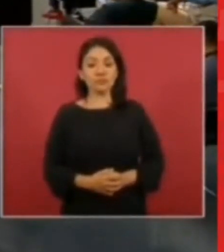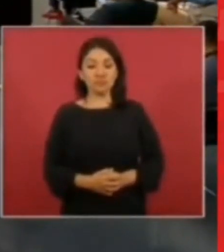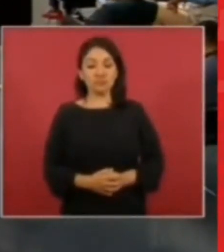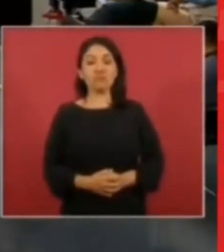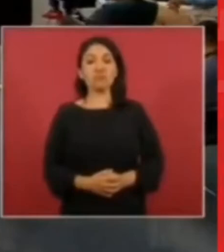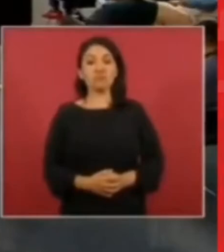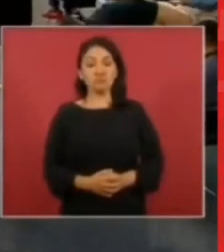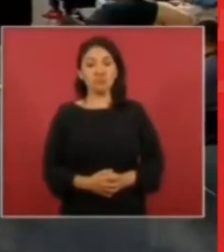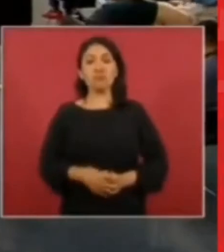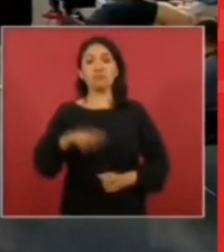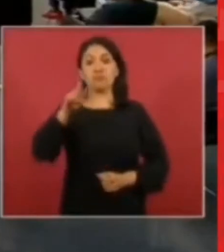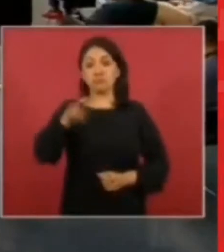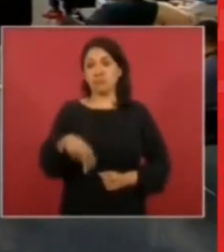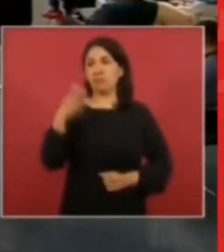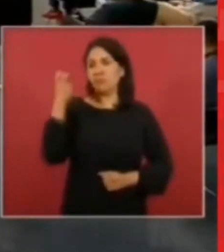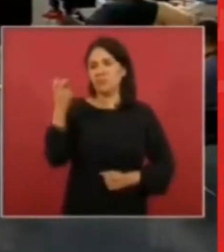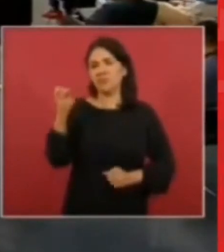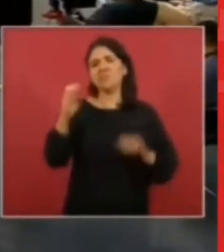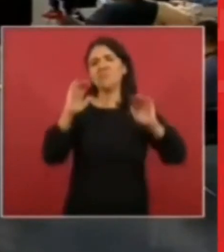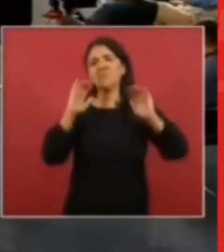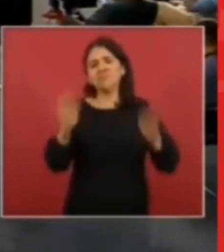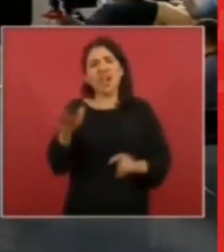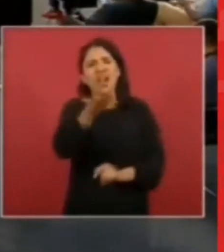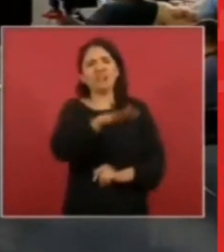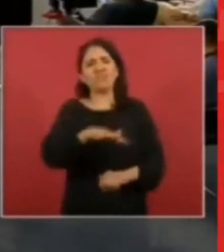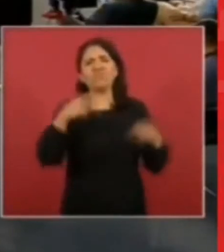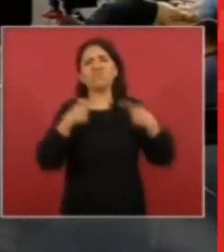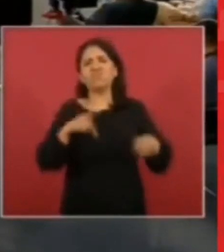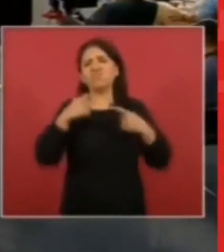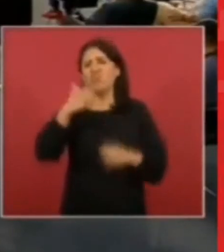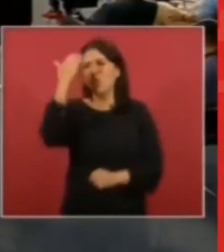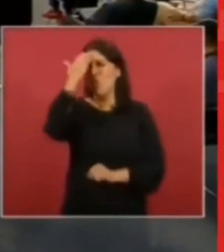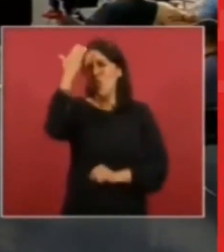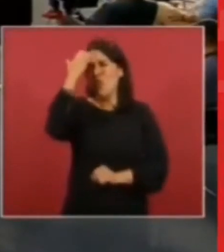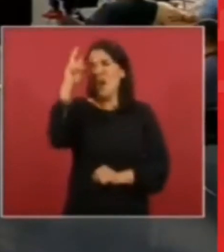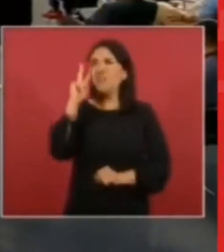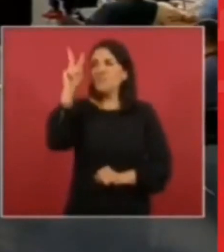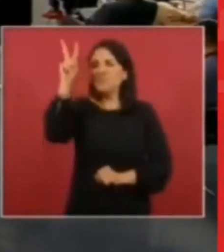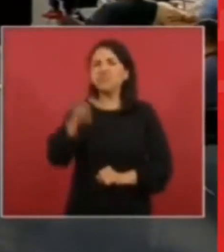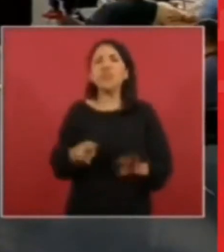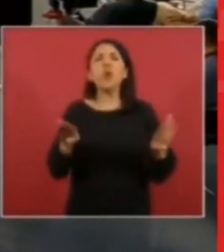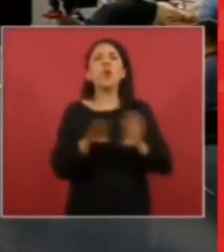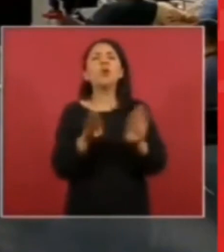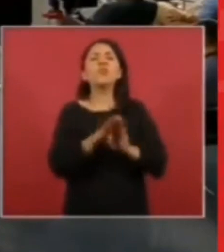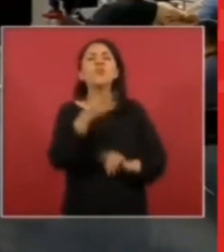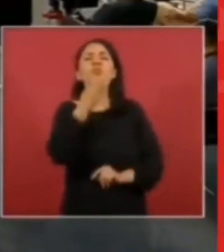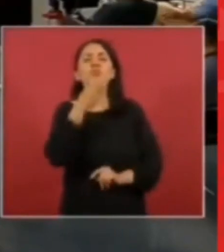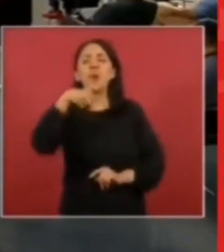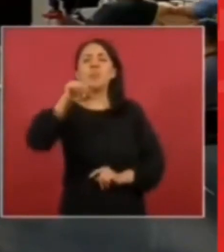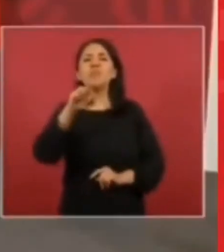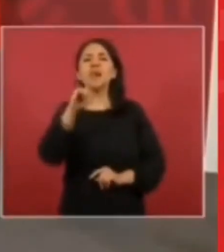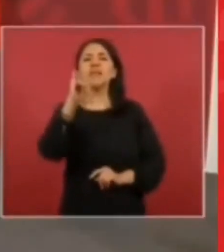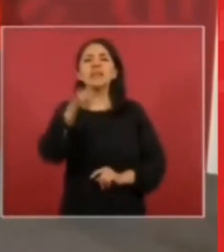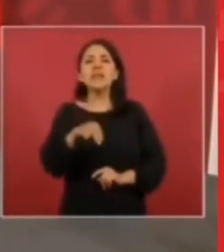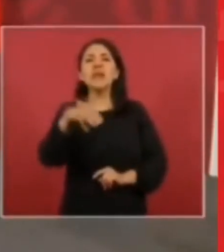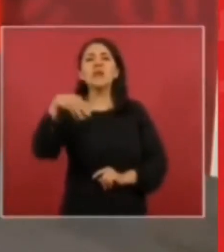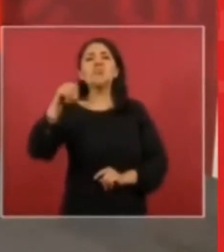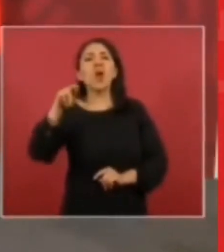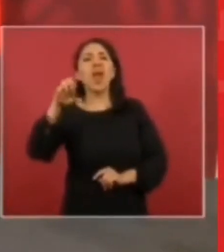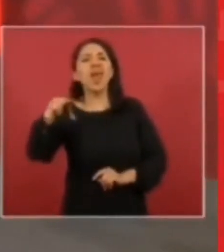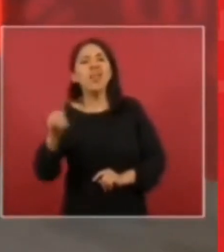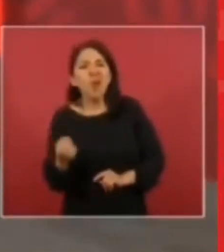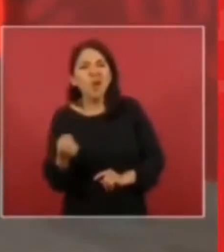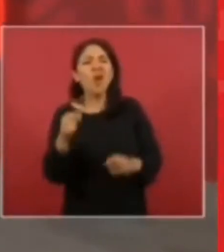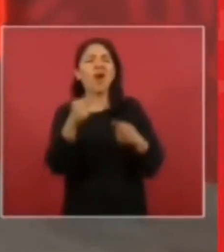muy visto, muy, muy leído, es como el caso de Martín Moreno y